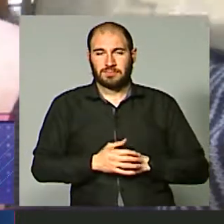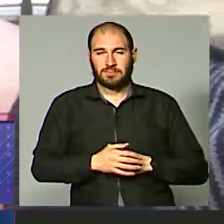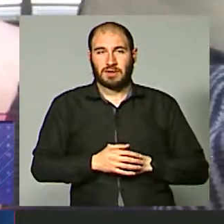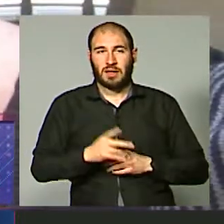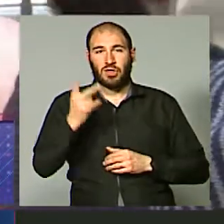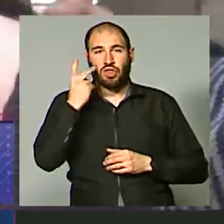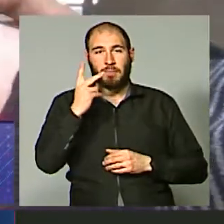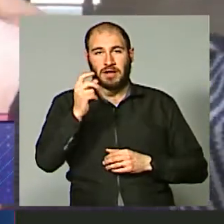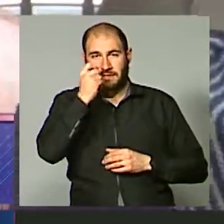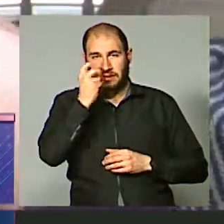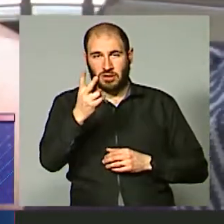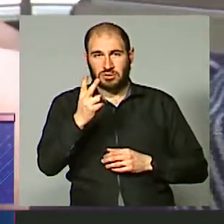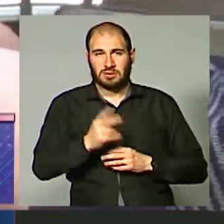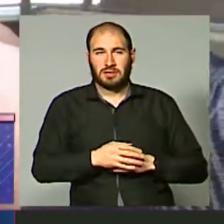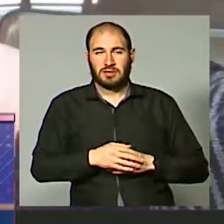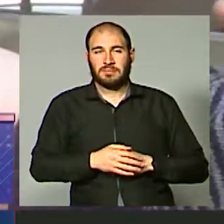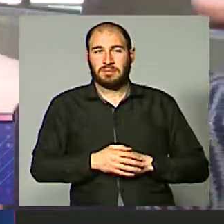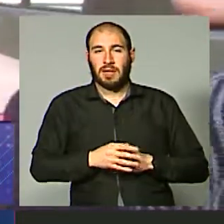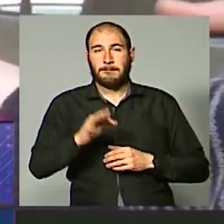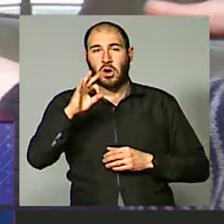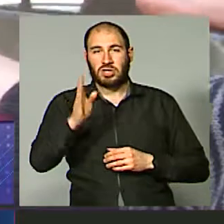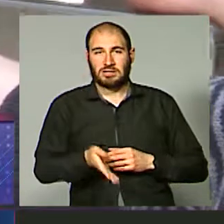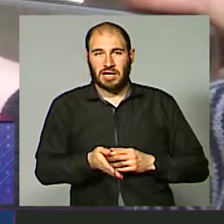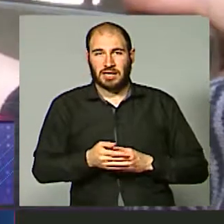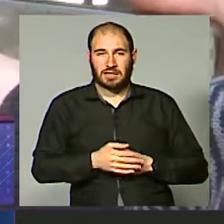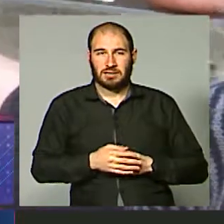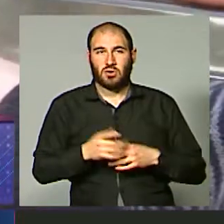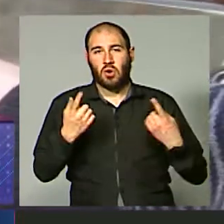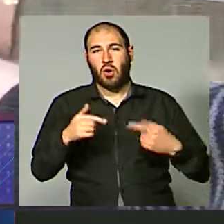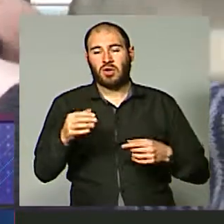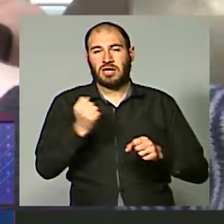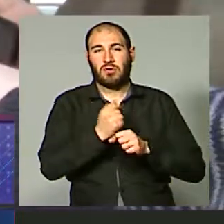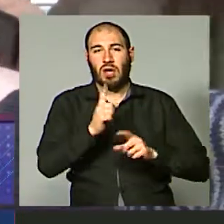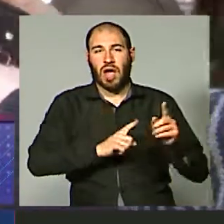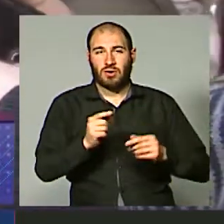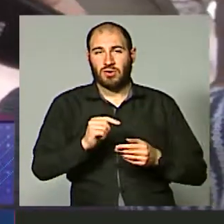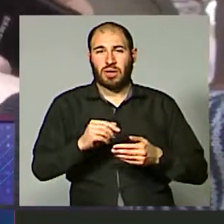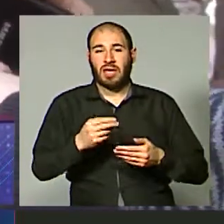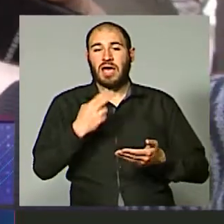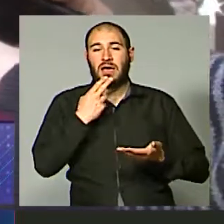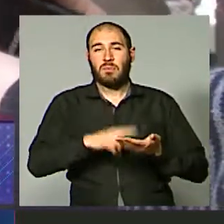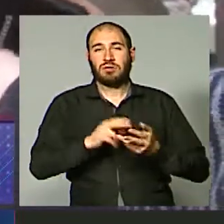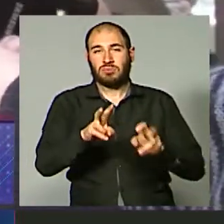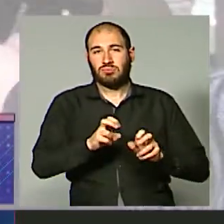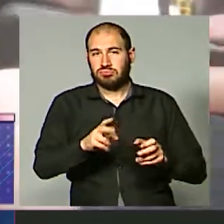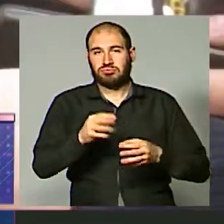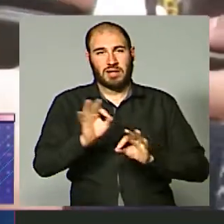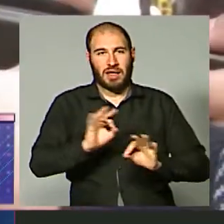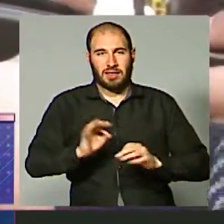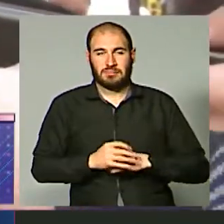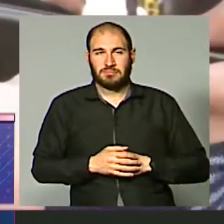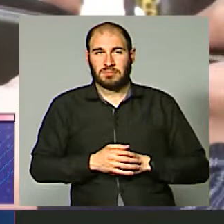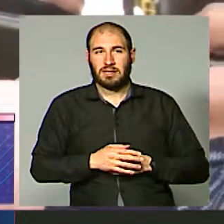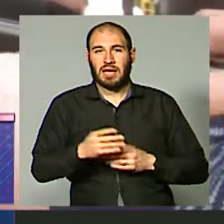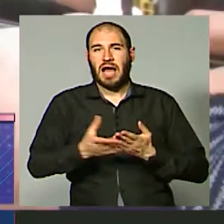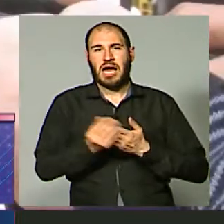en 2022 a tener alícuotas o actividades que van a estar exentas del impuesto a los ingresos brutos. La mayor parte del